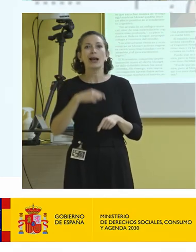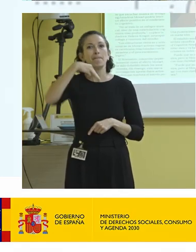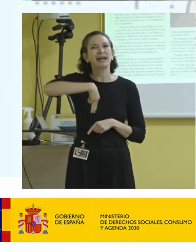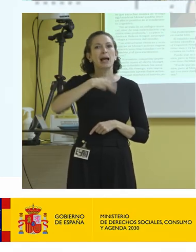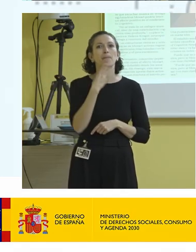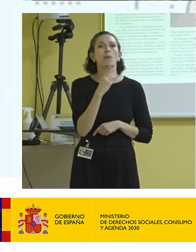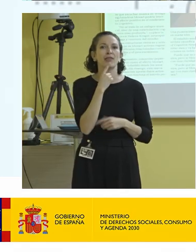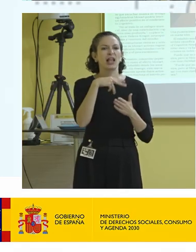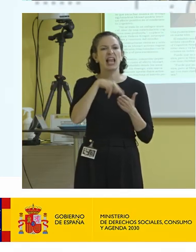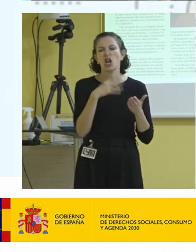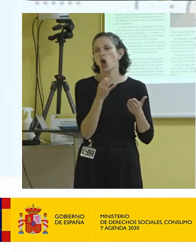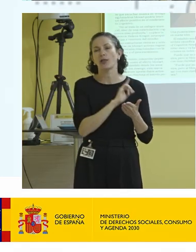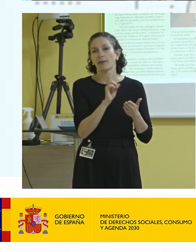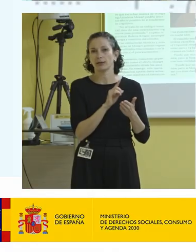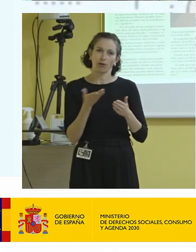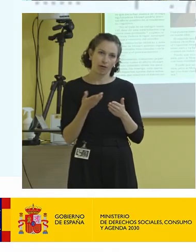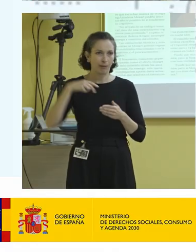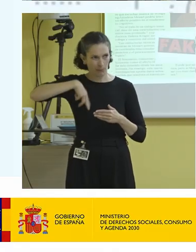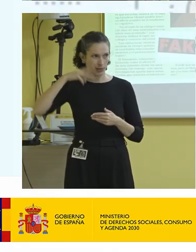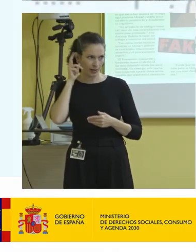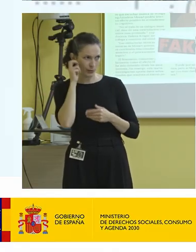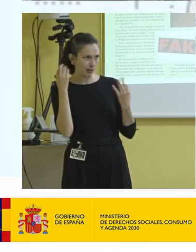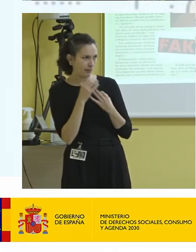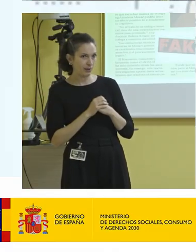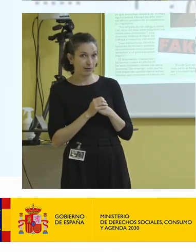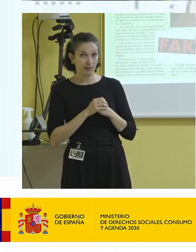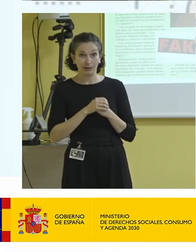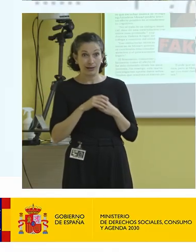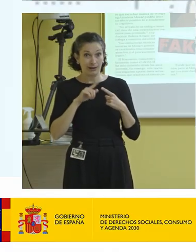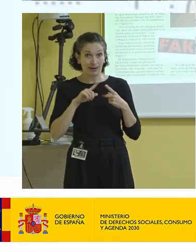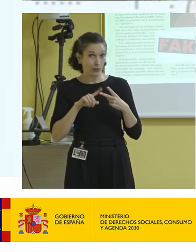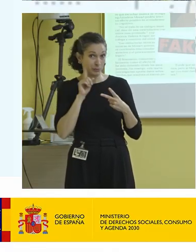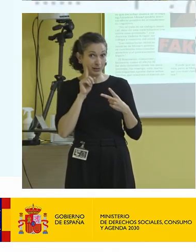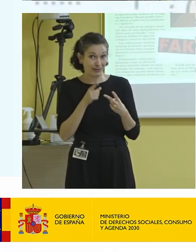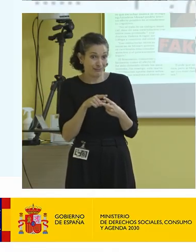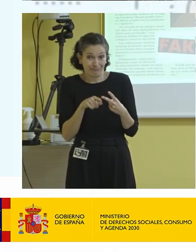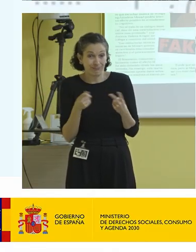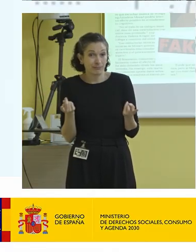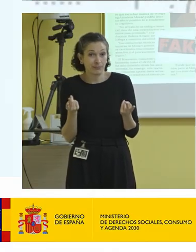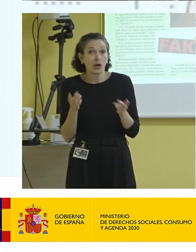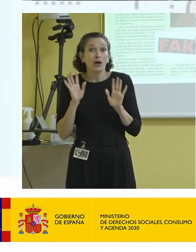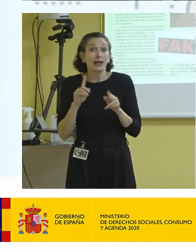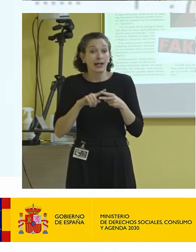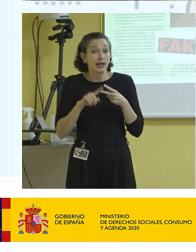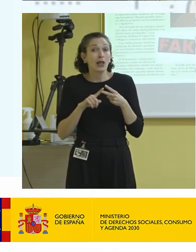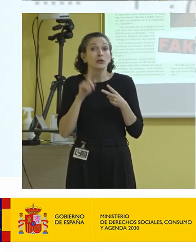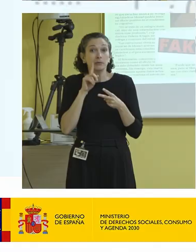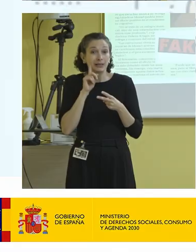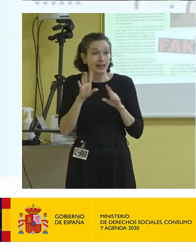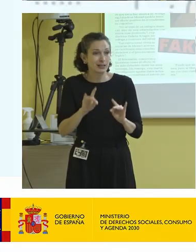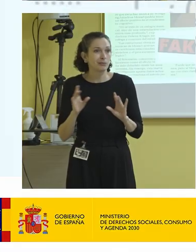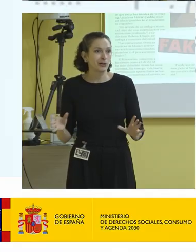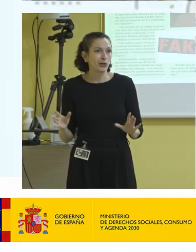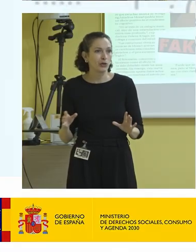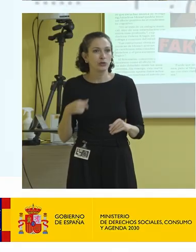leer, no, hombre, hay que escuchar Mozart y cosas de estas. Y las dos son mentiras, pero aunque las dos sean mentiras, yo no he visto